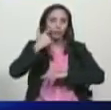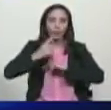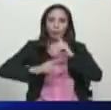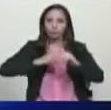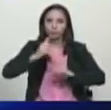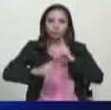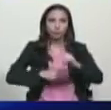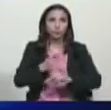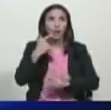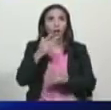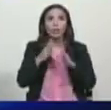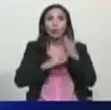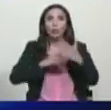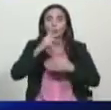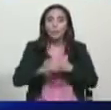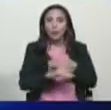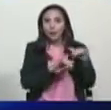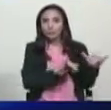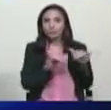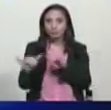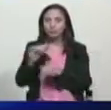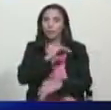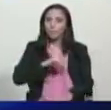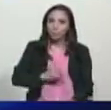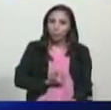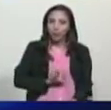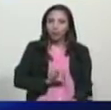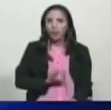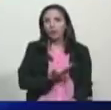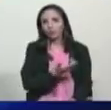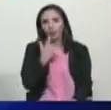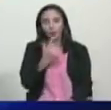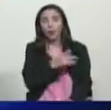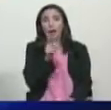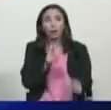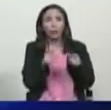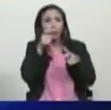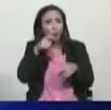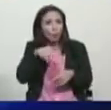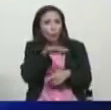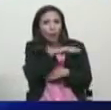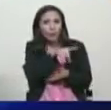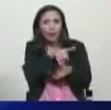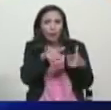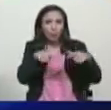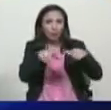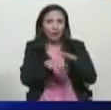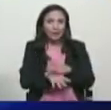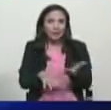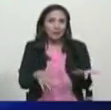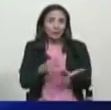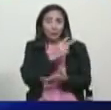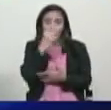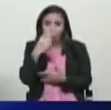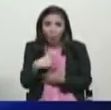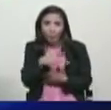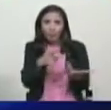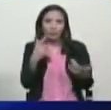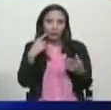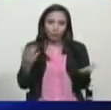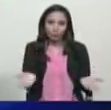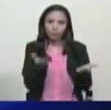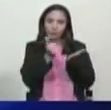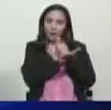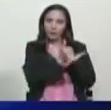el plan proteína permita el abastecimiento directo a los sectores más vulnerables y al mismo tiempo permite reactivar producción desde los